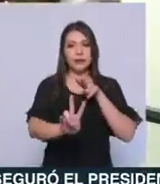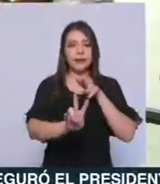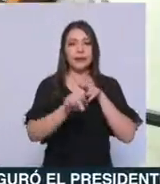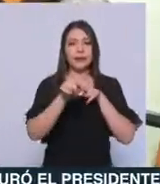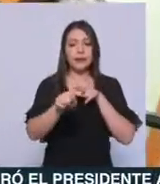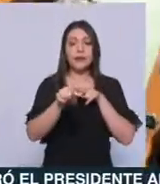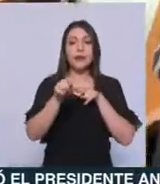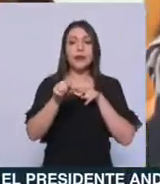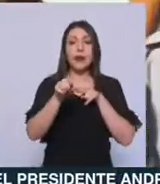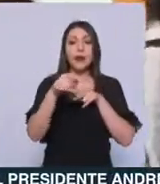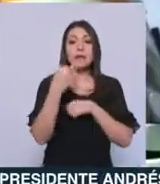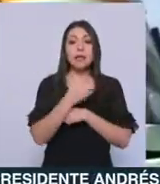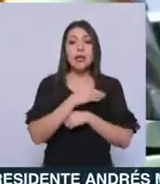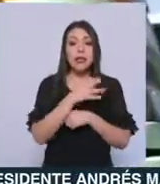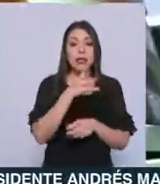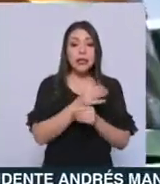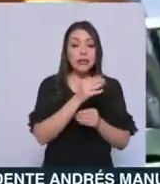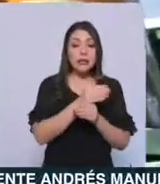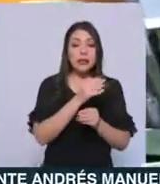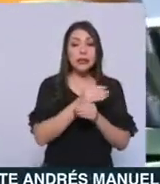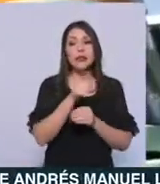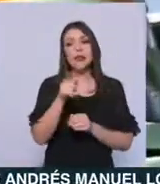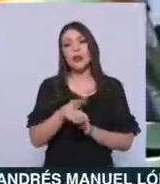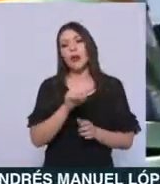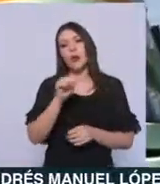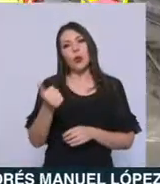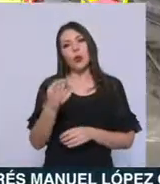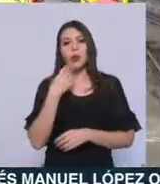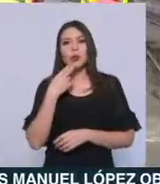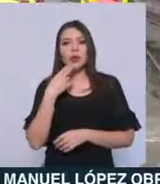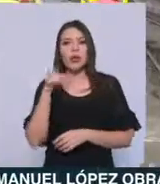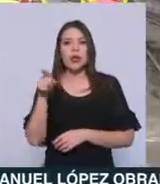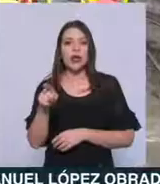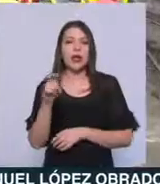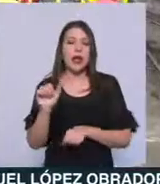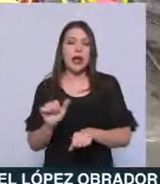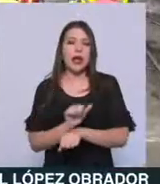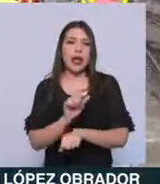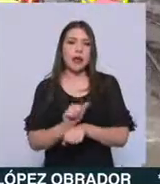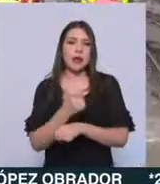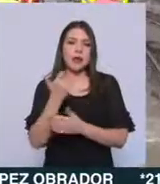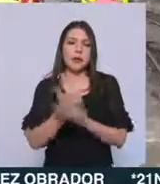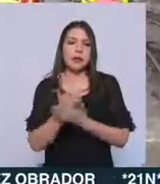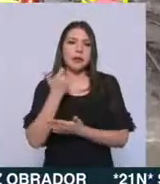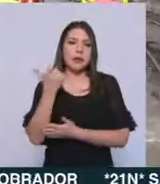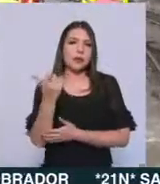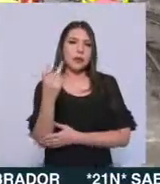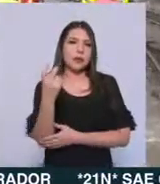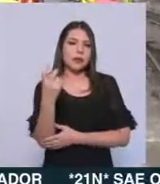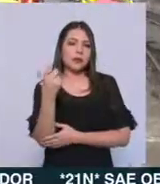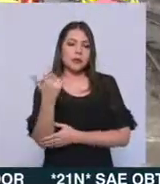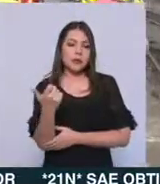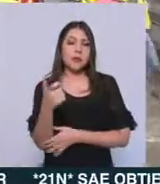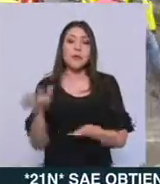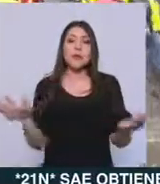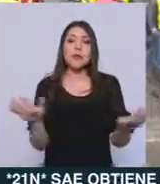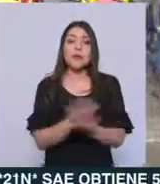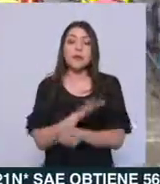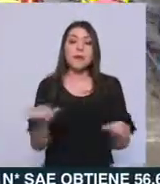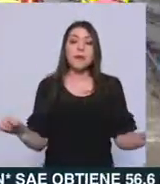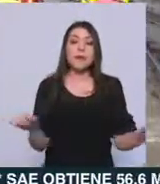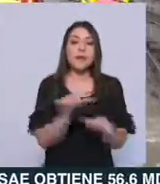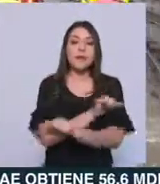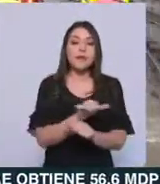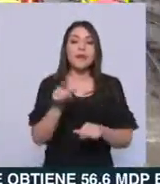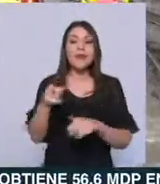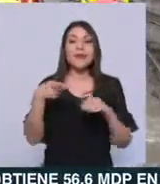cerrado, manteniendo el costo del servicio, que es de 2 pesos por viaje. El transbordo es gratuito, ya sea de RTP